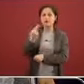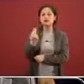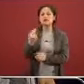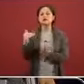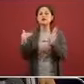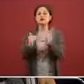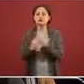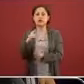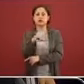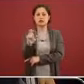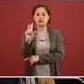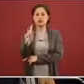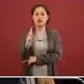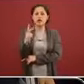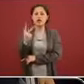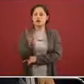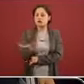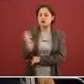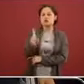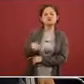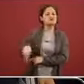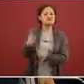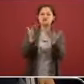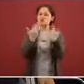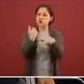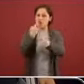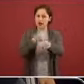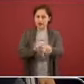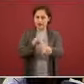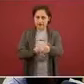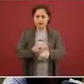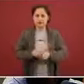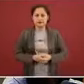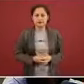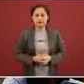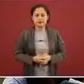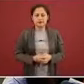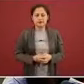25.138, que se descartó la infección por el coronavirus. La siguiente.